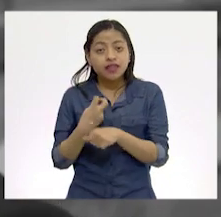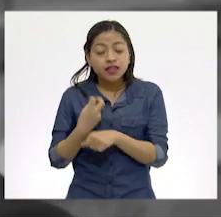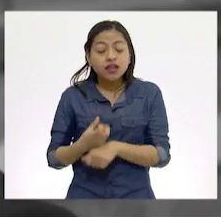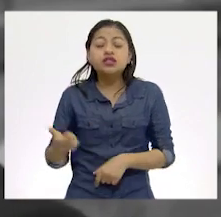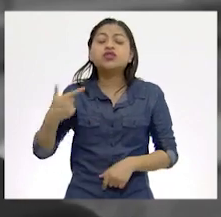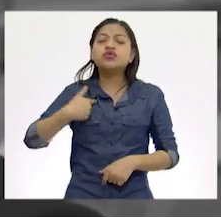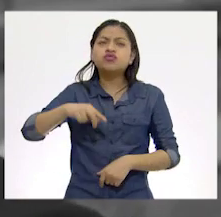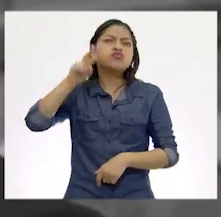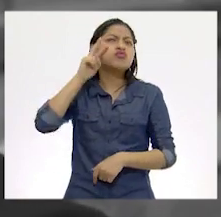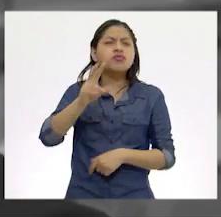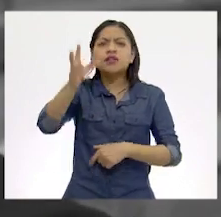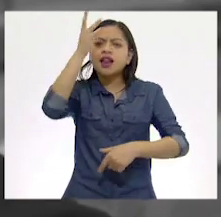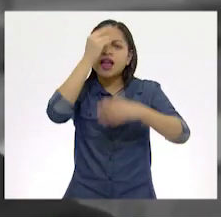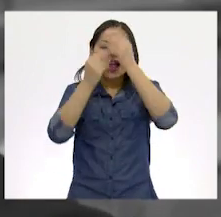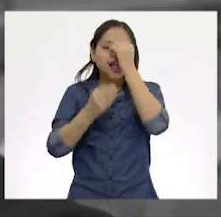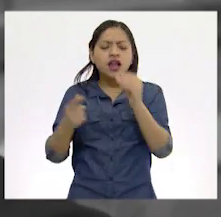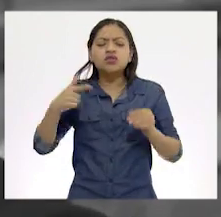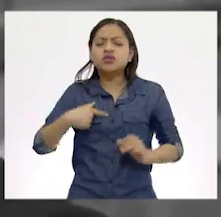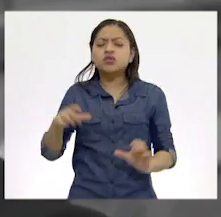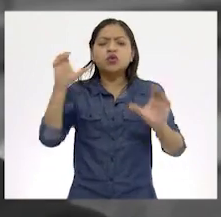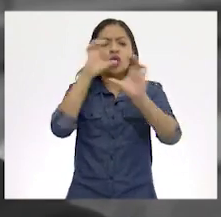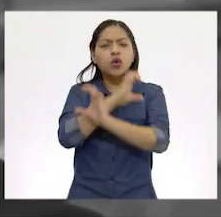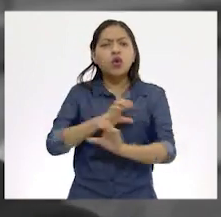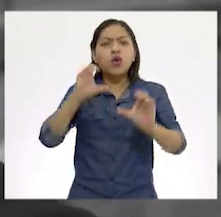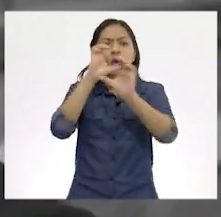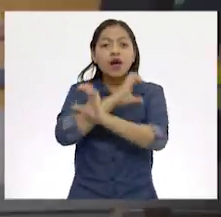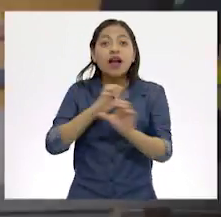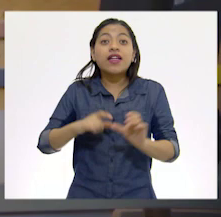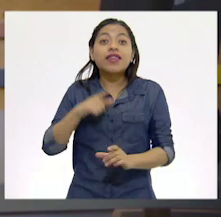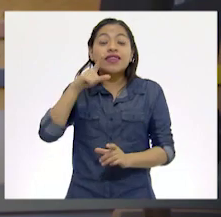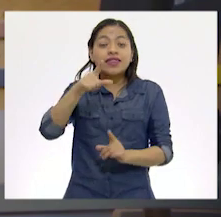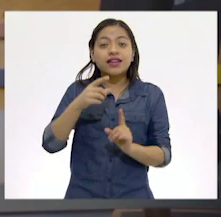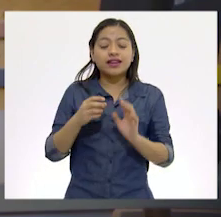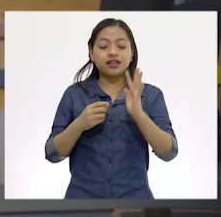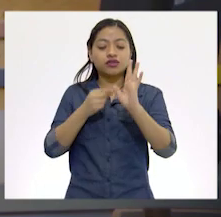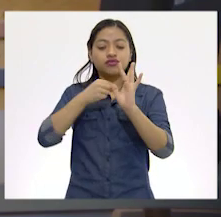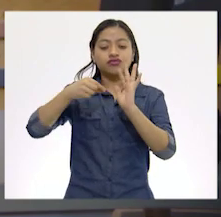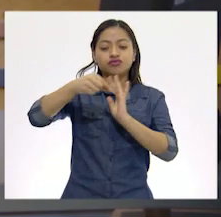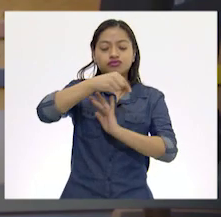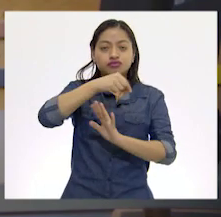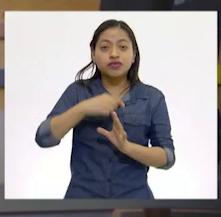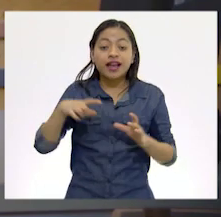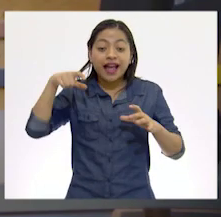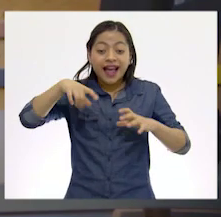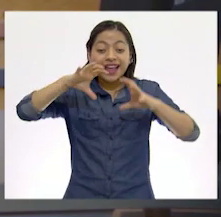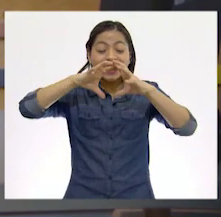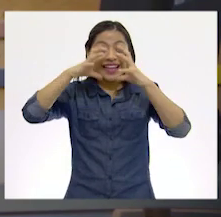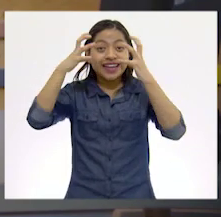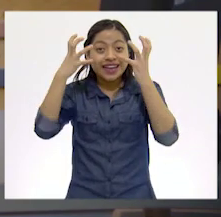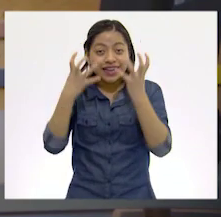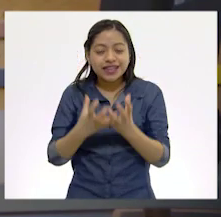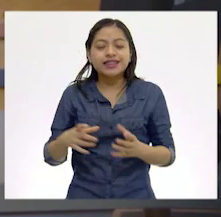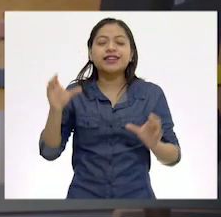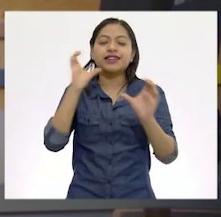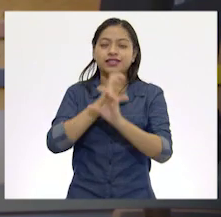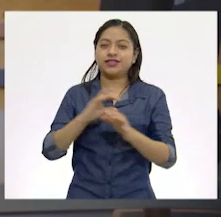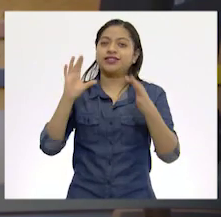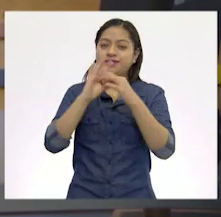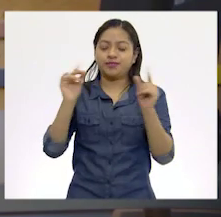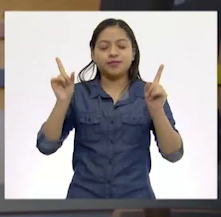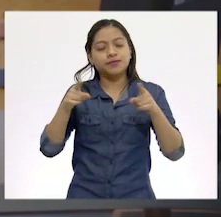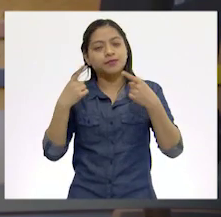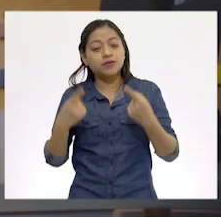de cómo cantar una canción del planeta. No tirar basura en el